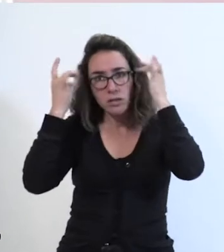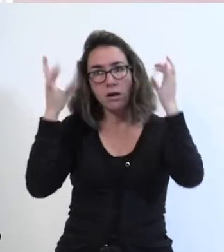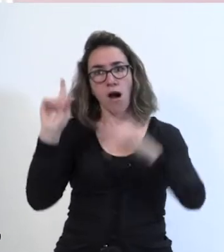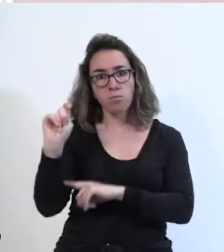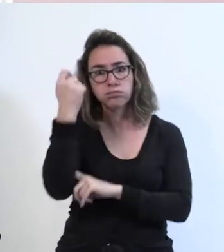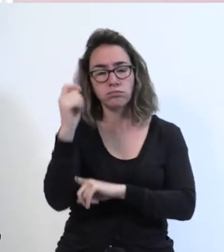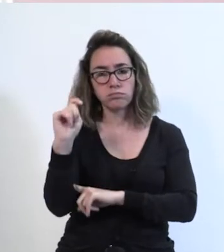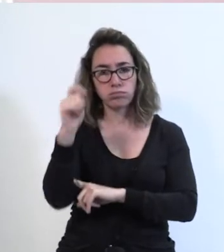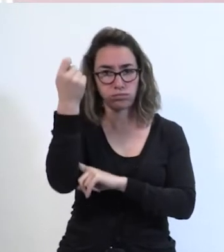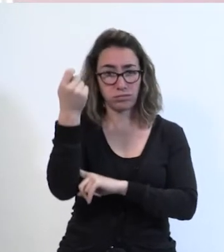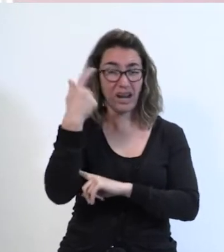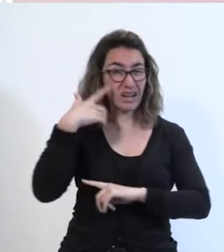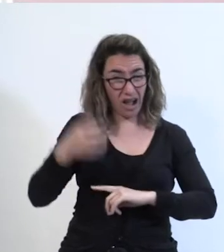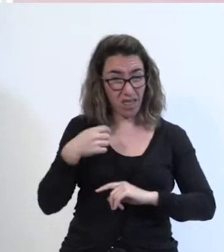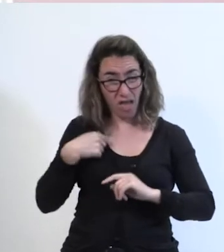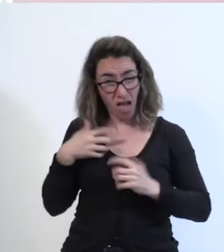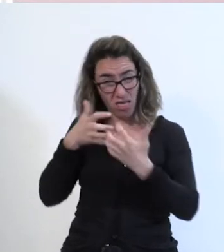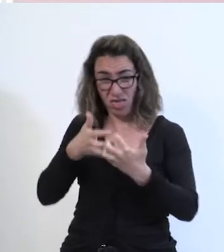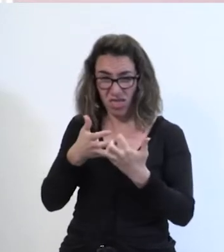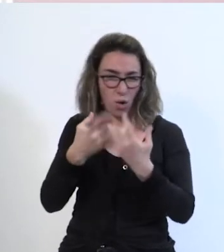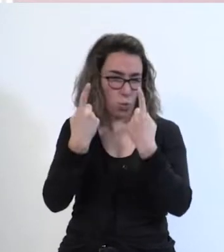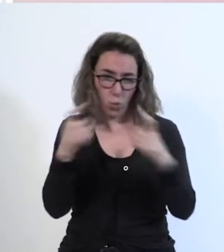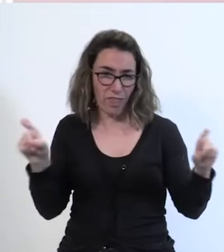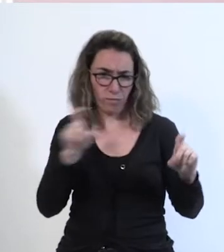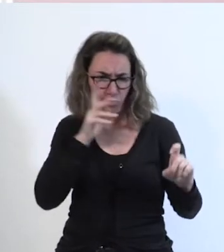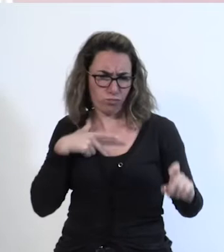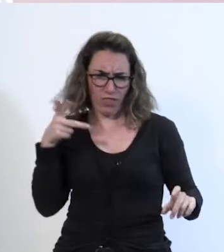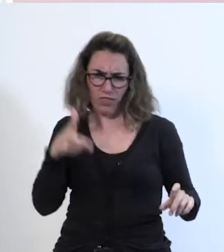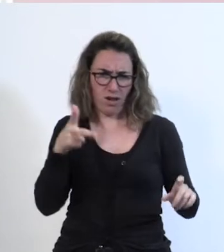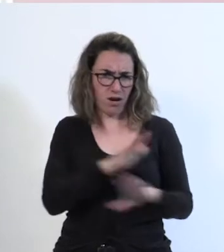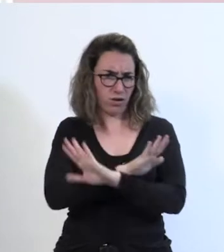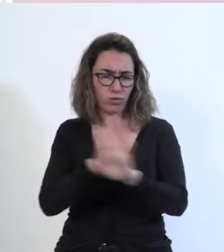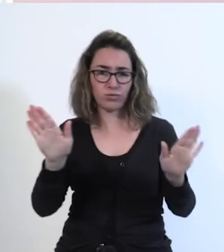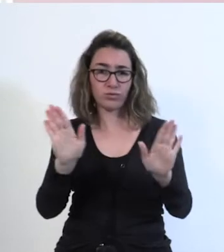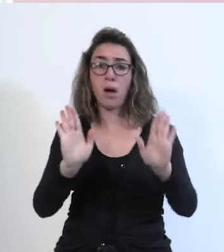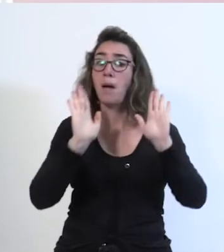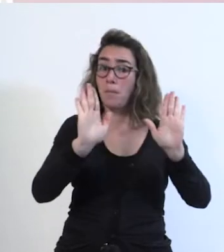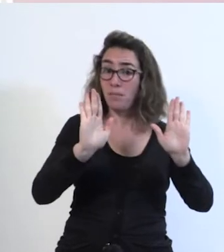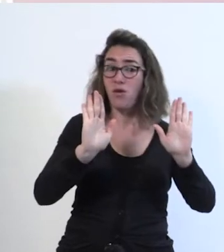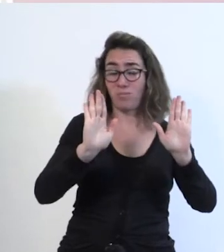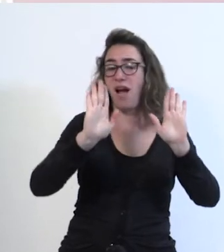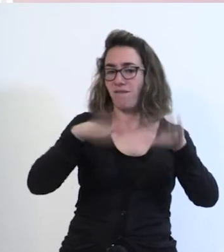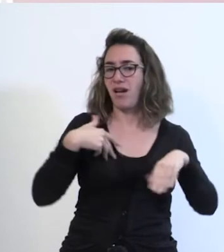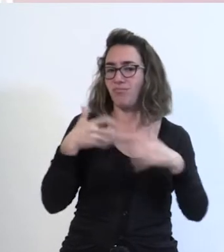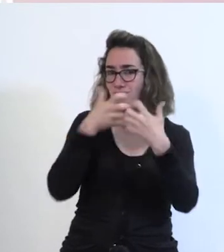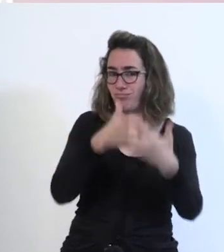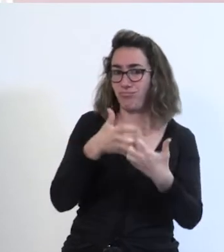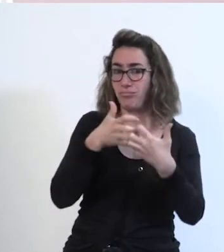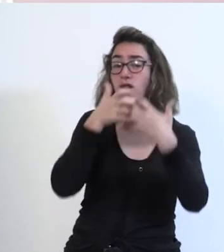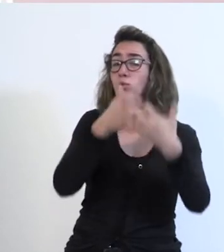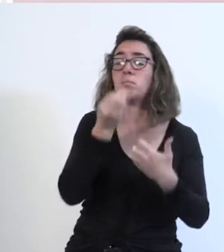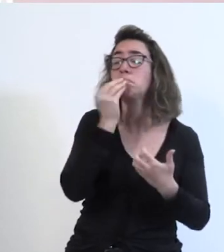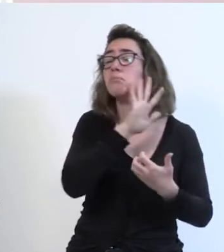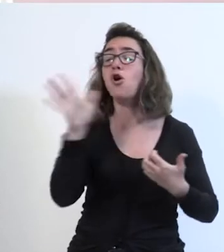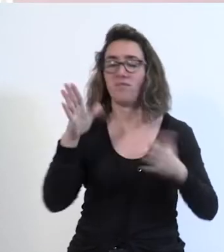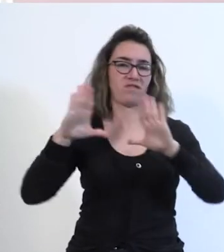nos corresponden, no tendríamos ni siquiera por qué pelearlos. Pero si alguien sabe pelear, son los feminismos, y los feminismos